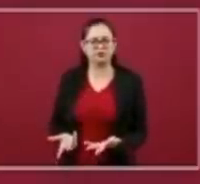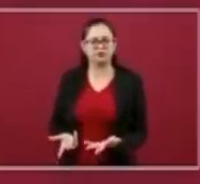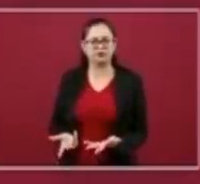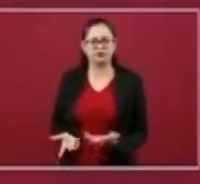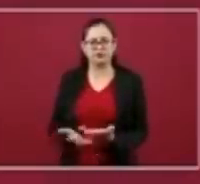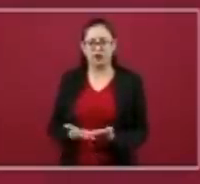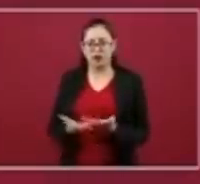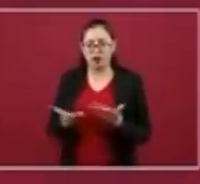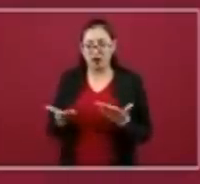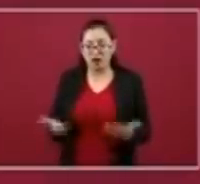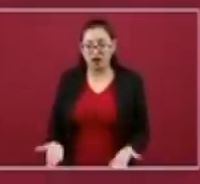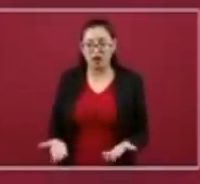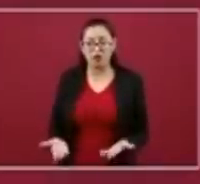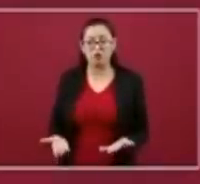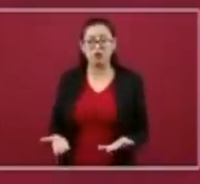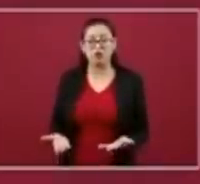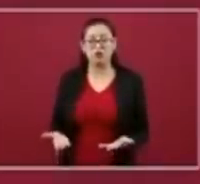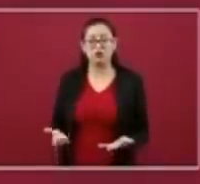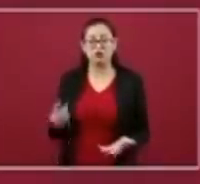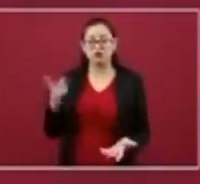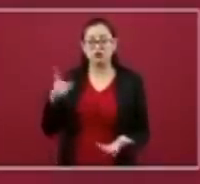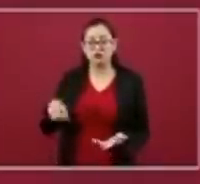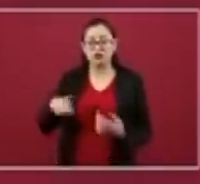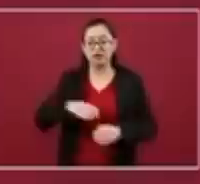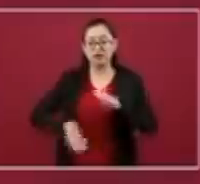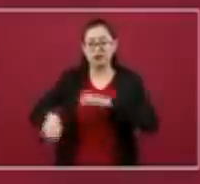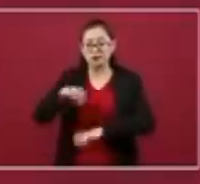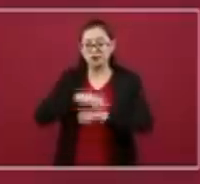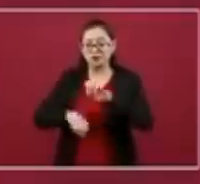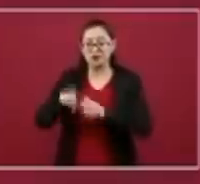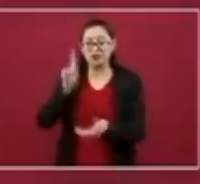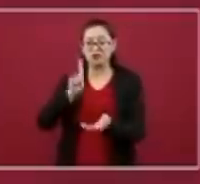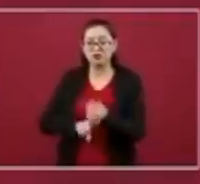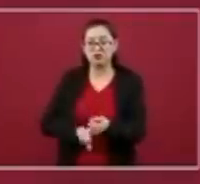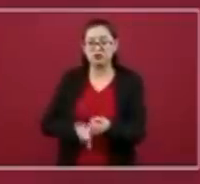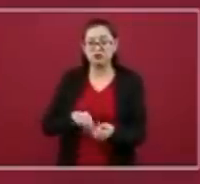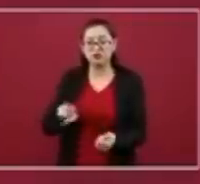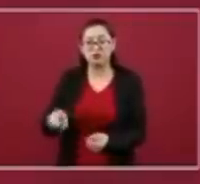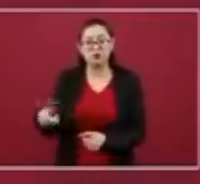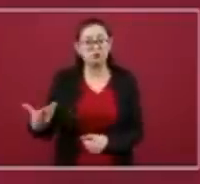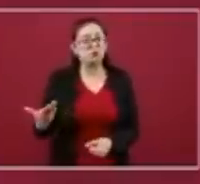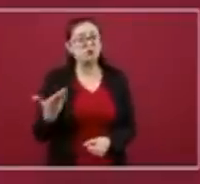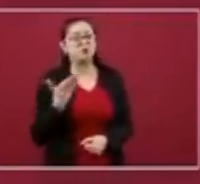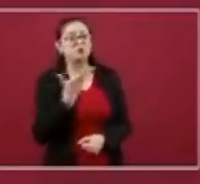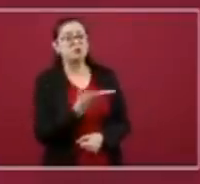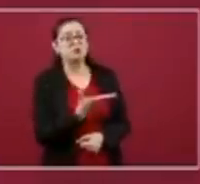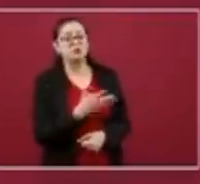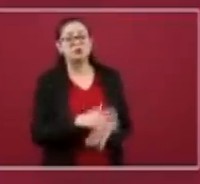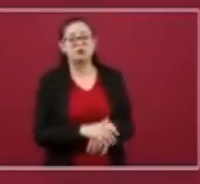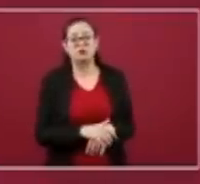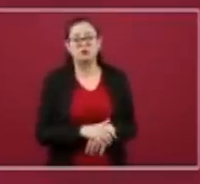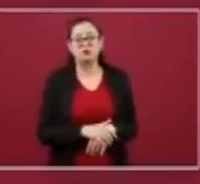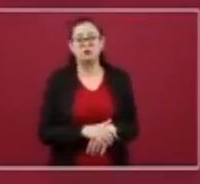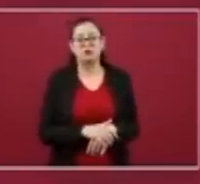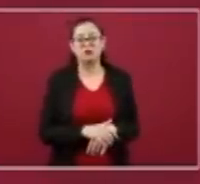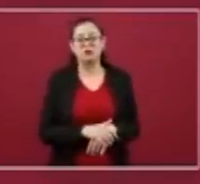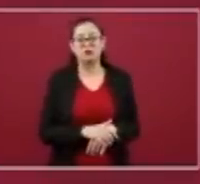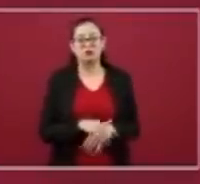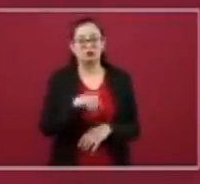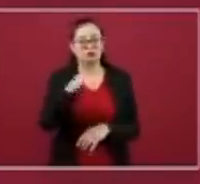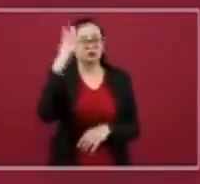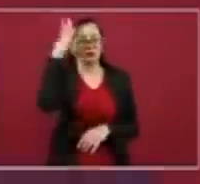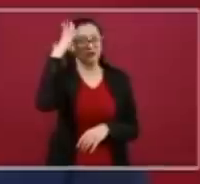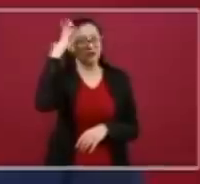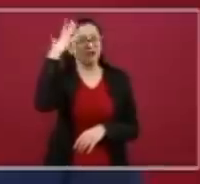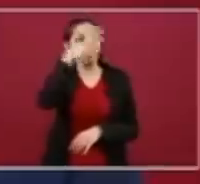que los empresarios de La Laguna estaban pidiendo que no se le cambiara al general encargado